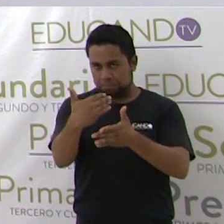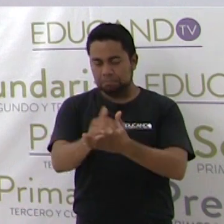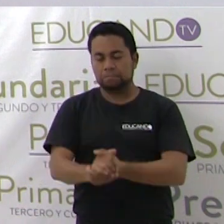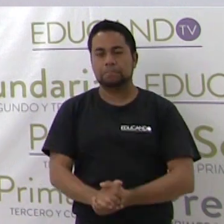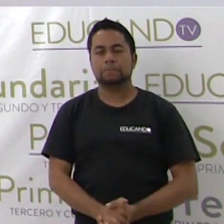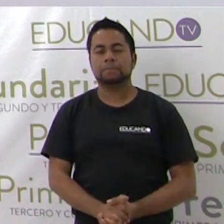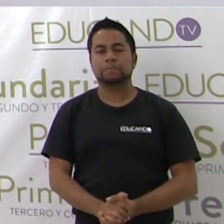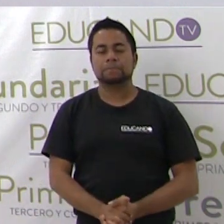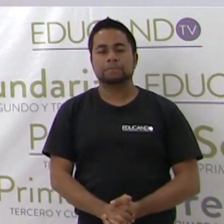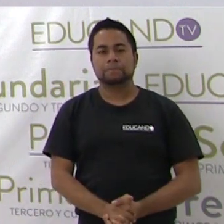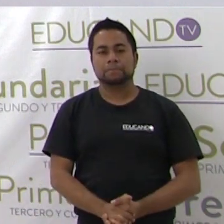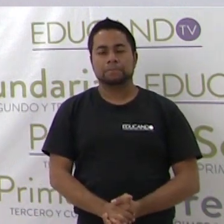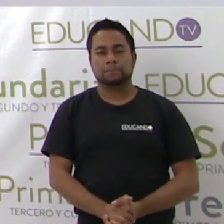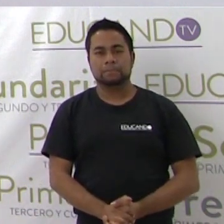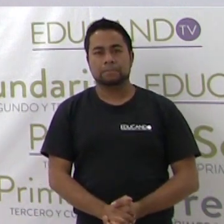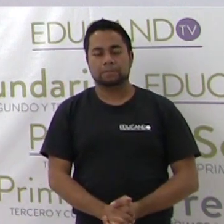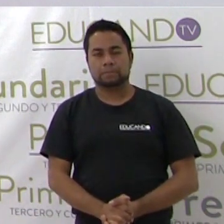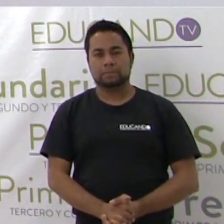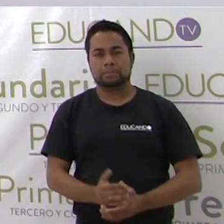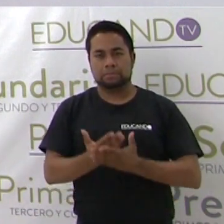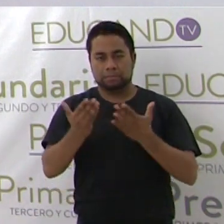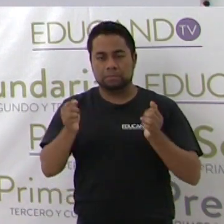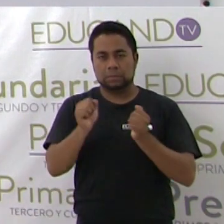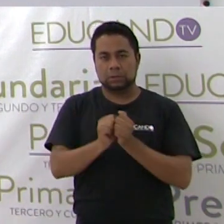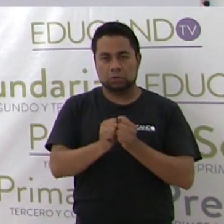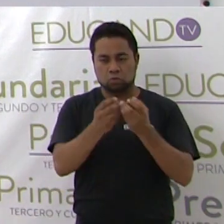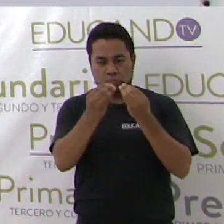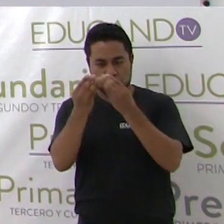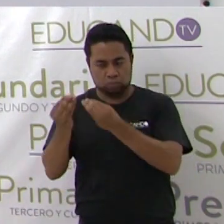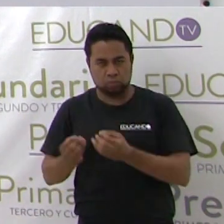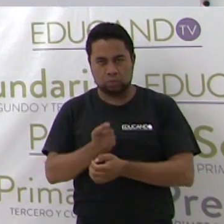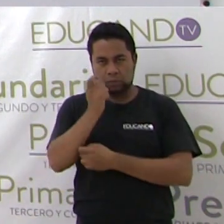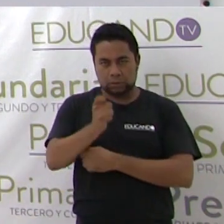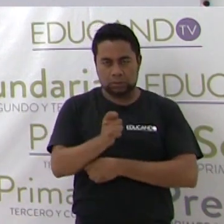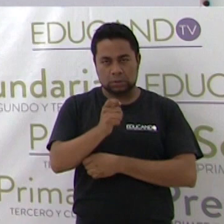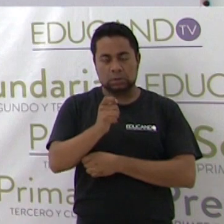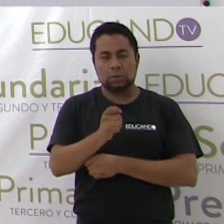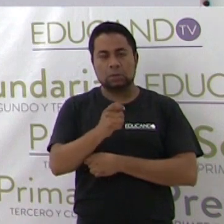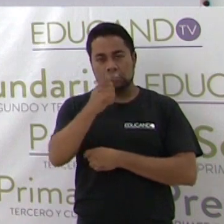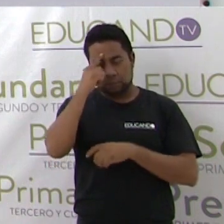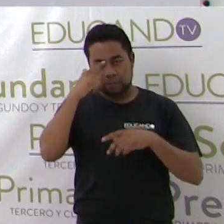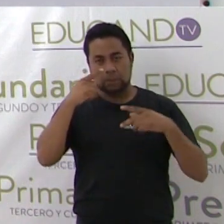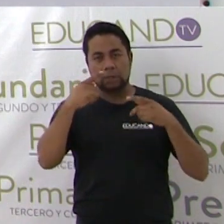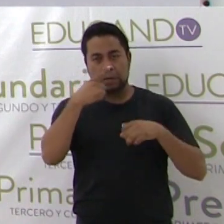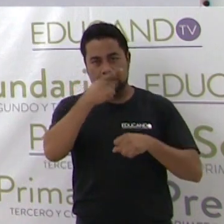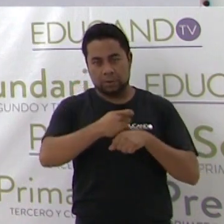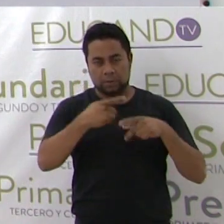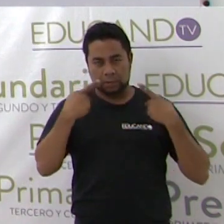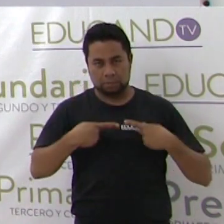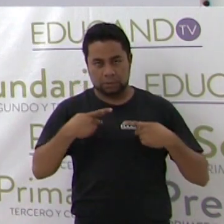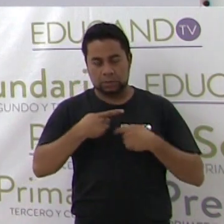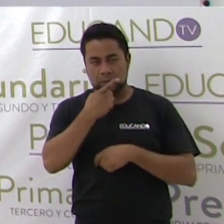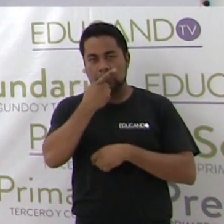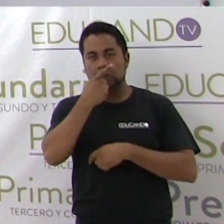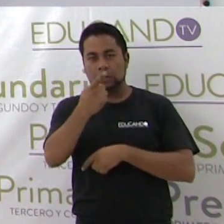Y ahora nos vamos a ir con el plural. El plural de la primera persona hablamos de